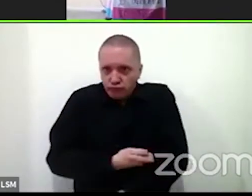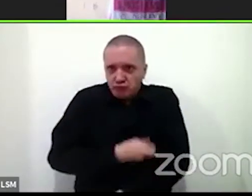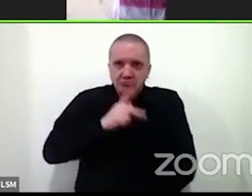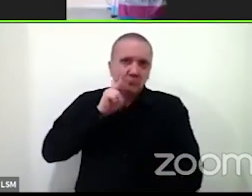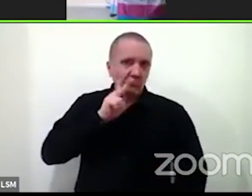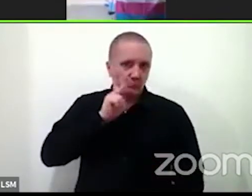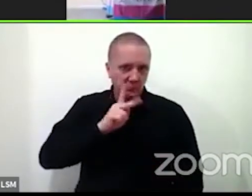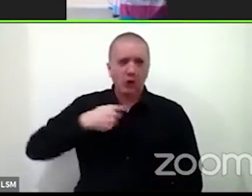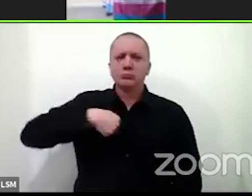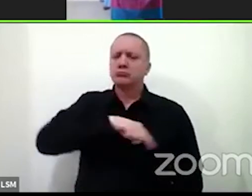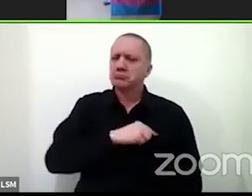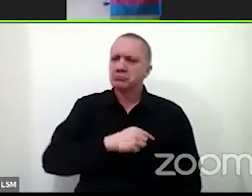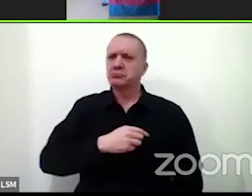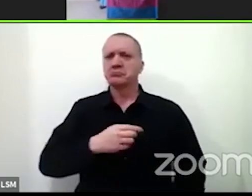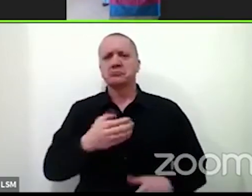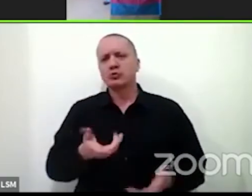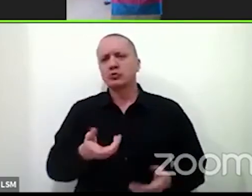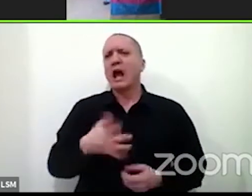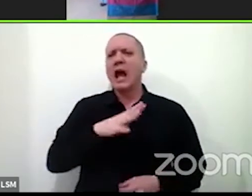conocidos como Kroger, Walmart, Publix,